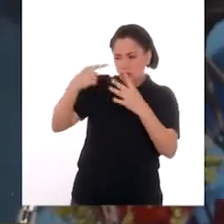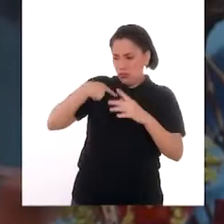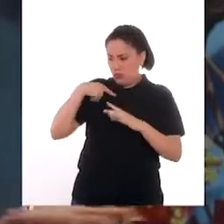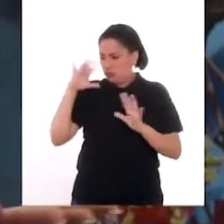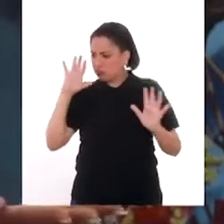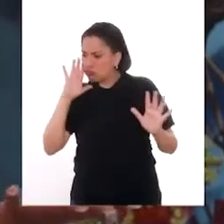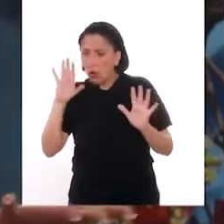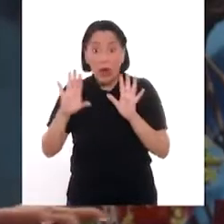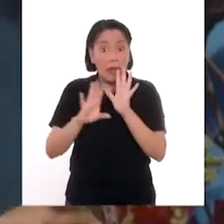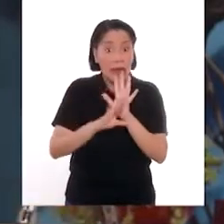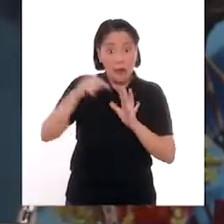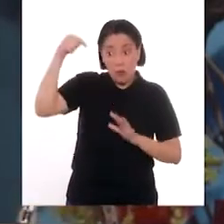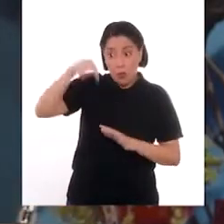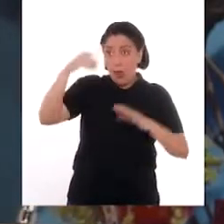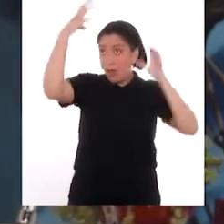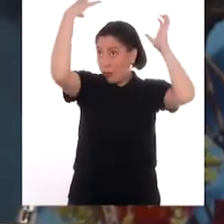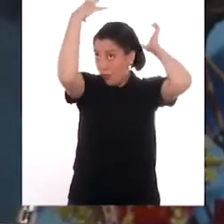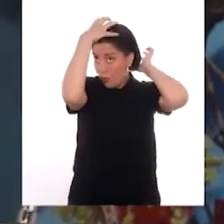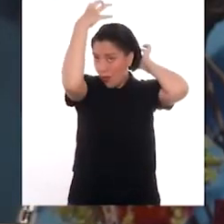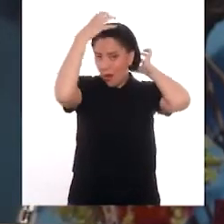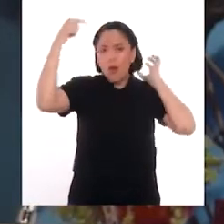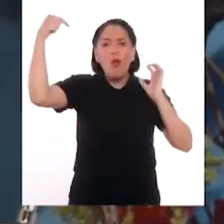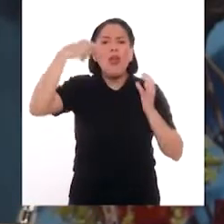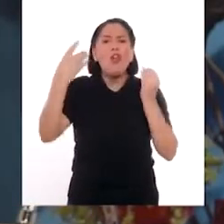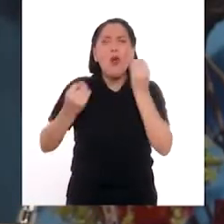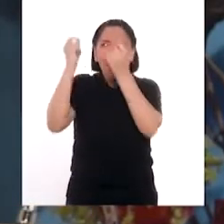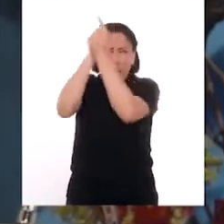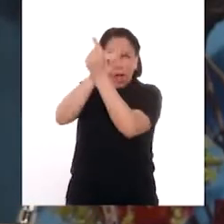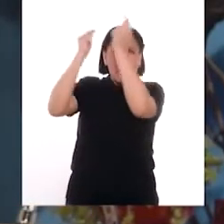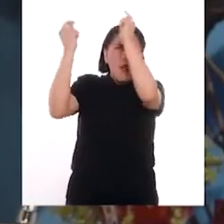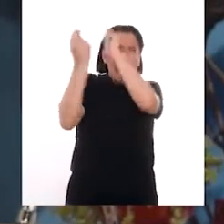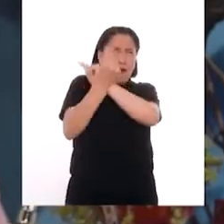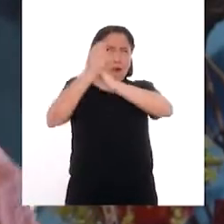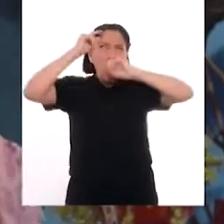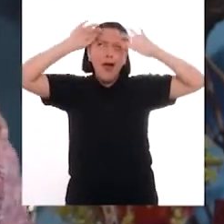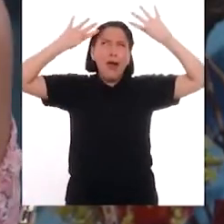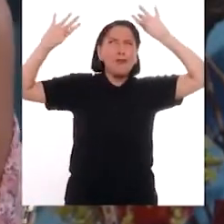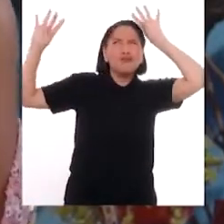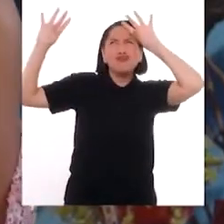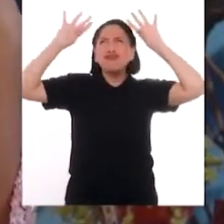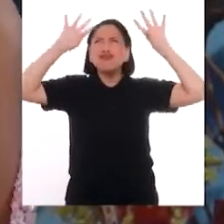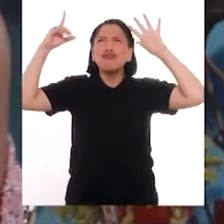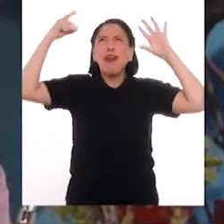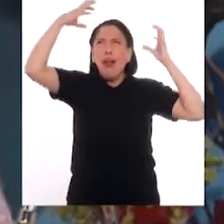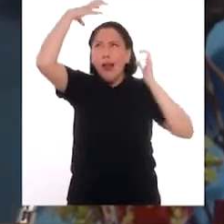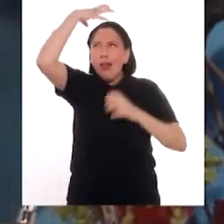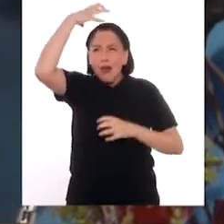objeto como por ejemplo este sombrero y lo podemos transformar con nuestra